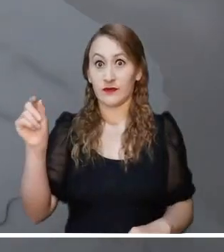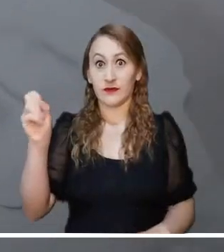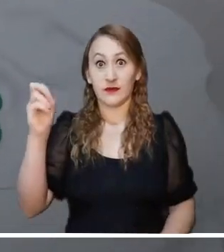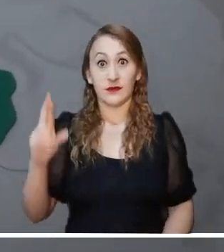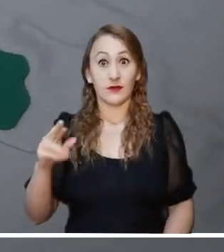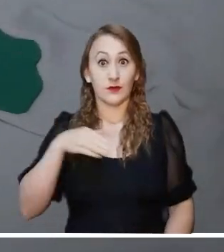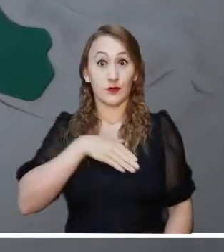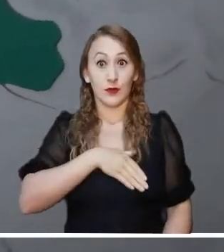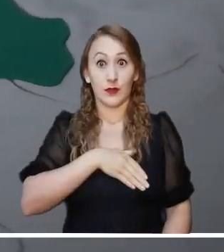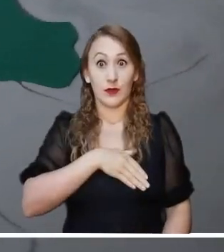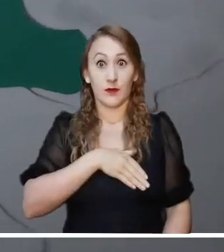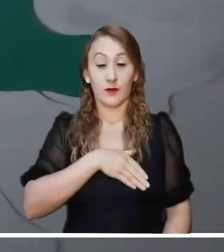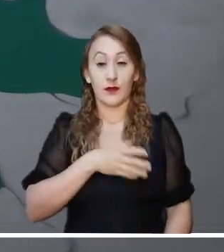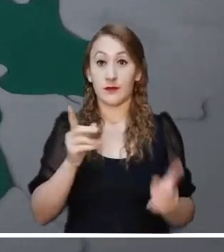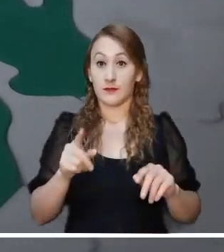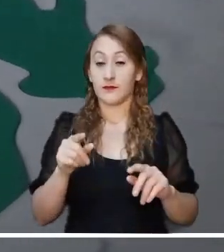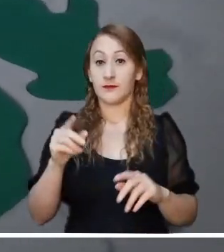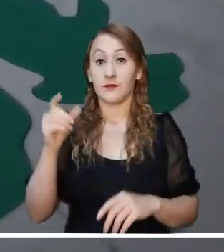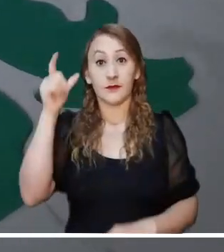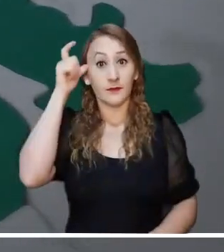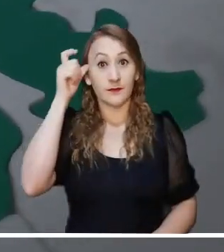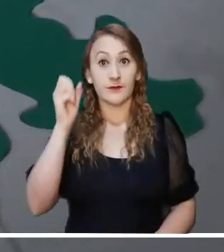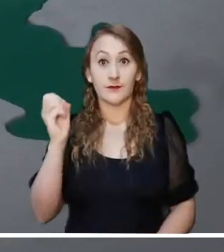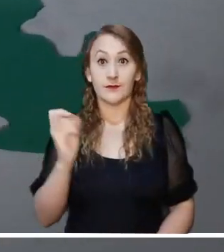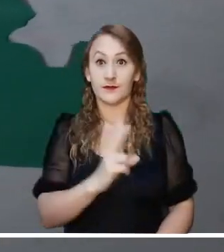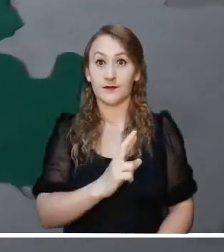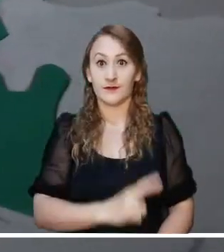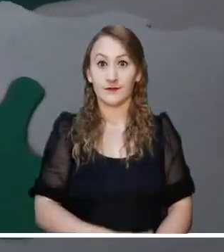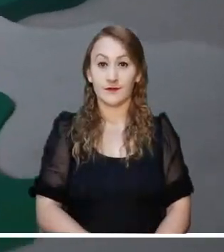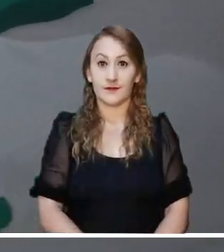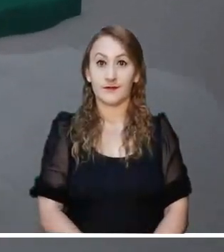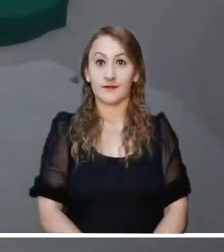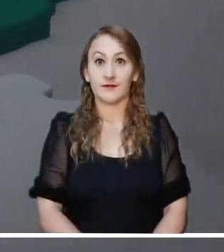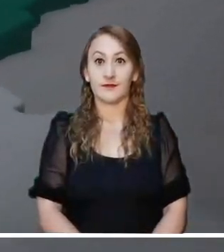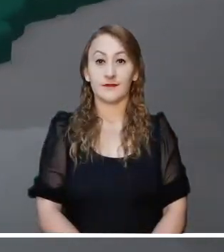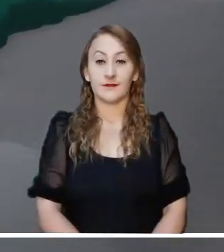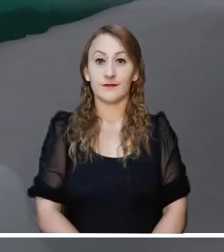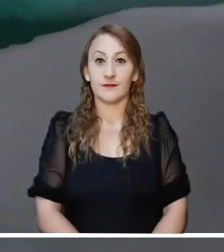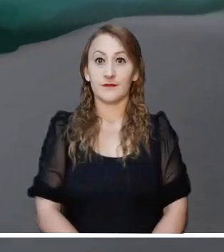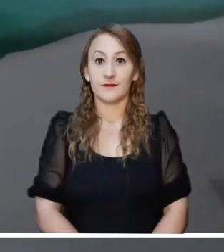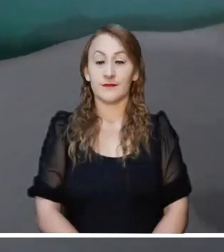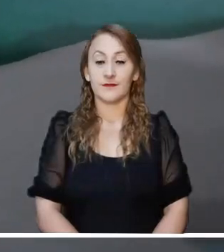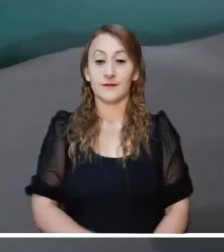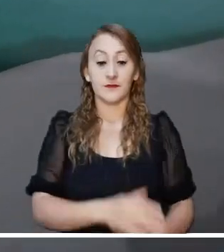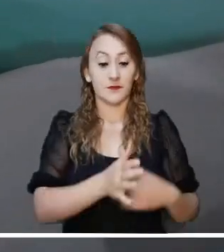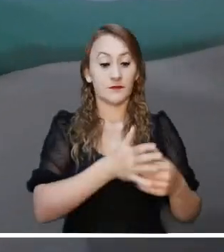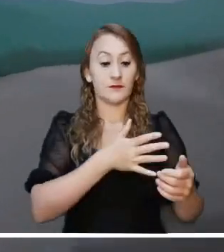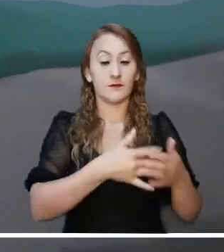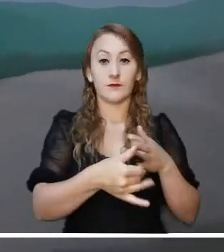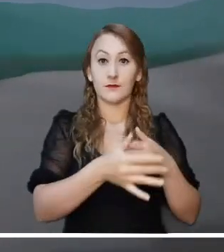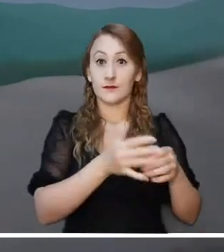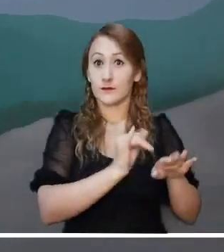A pesar del tiempo seco que se anuncia en el Caribe, algunas lluvias ligeras se anuncian en Córdoba y el sur de Bolívar y La Guajira.